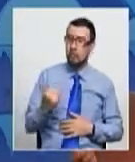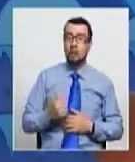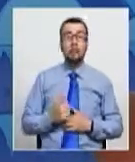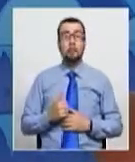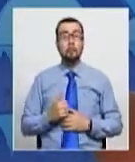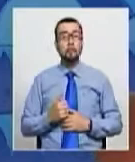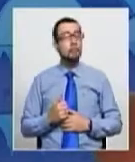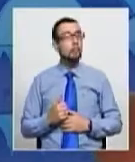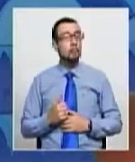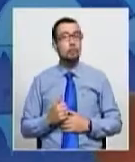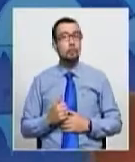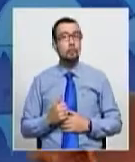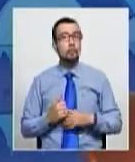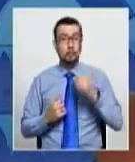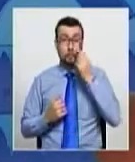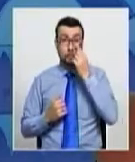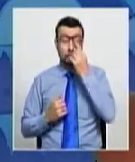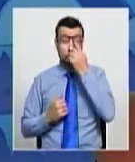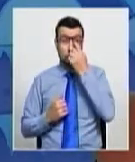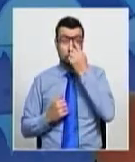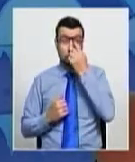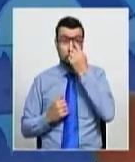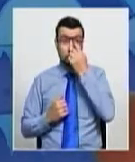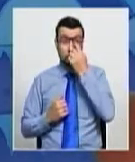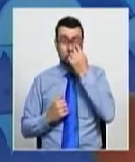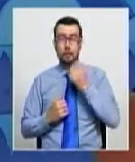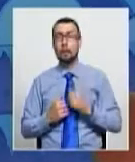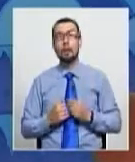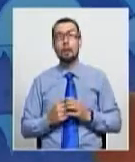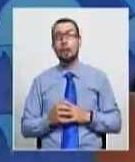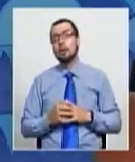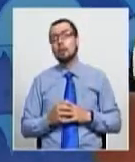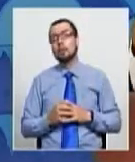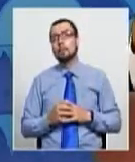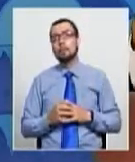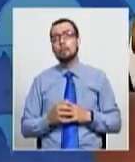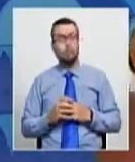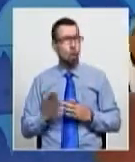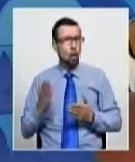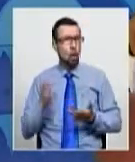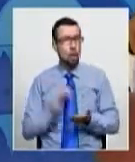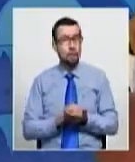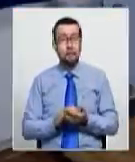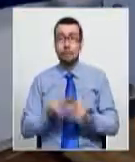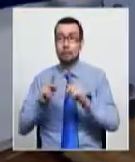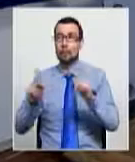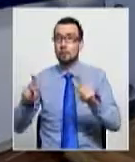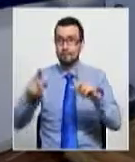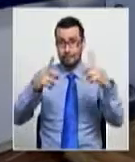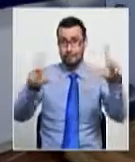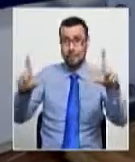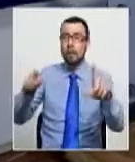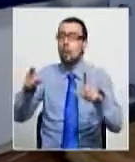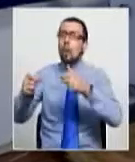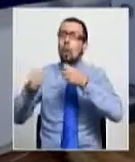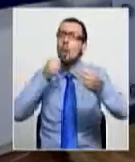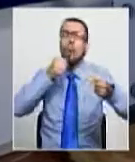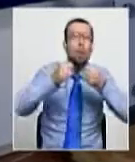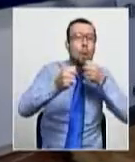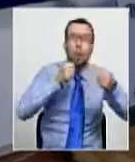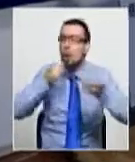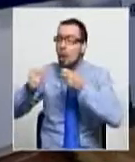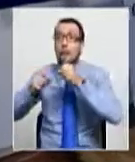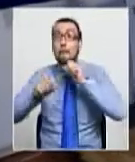no pacíficas bien a propósito entonces volvimos donde el público televidente nuestra gente de la región